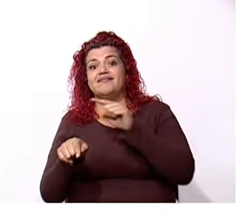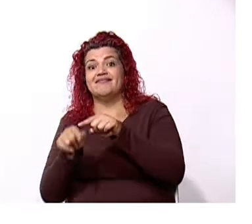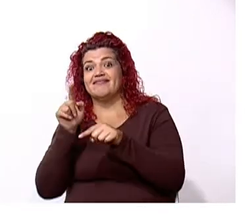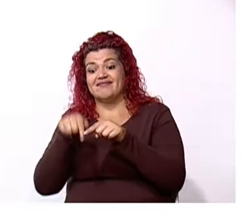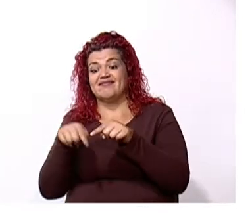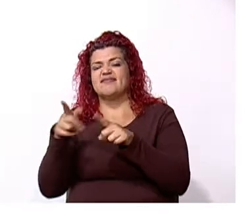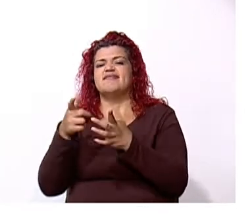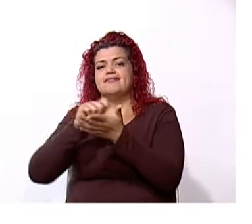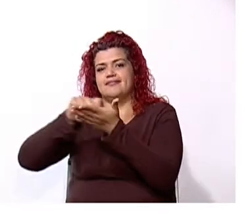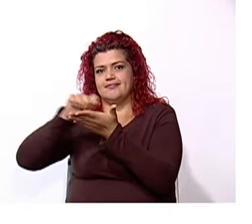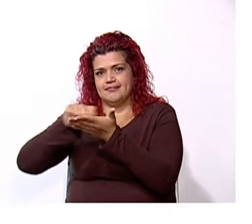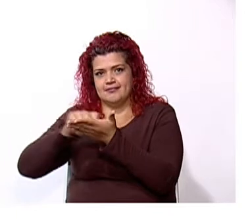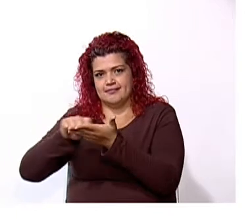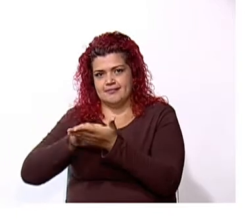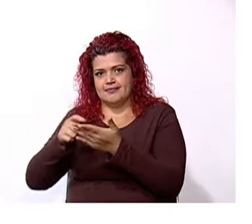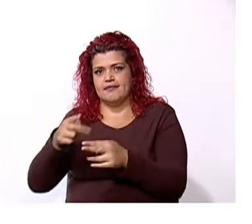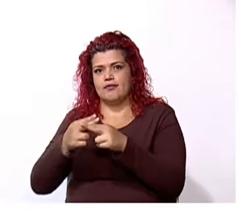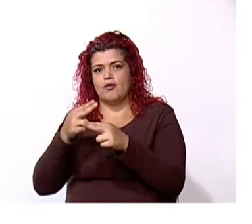representación literal,